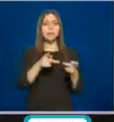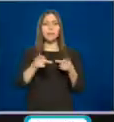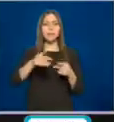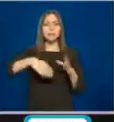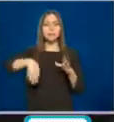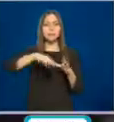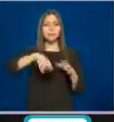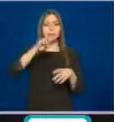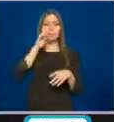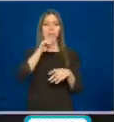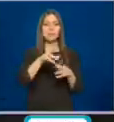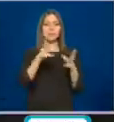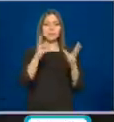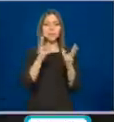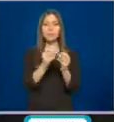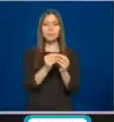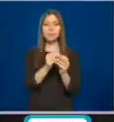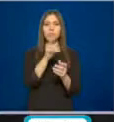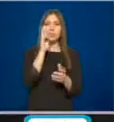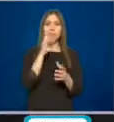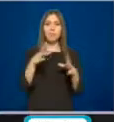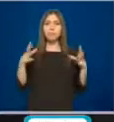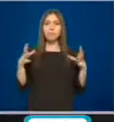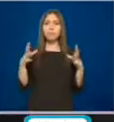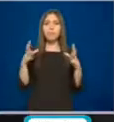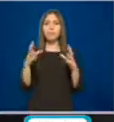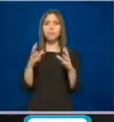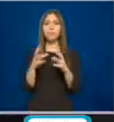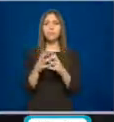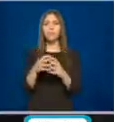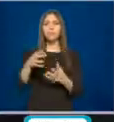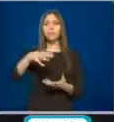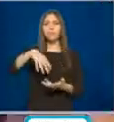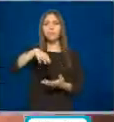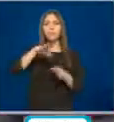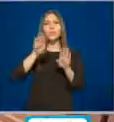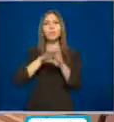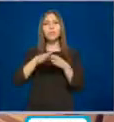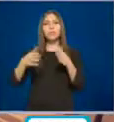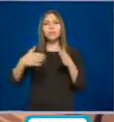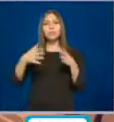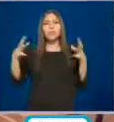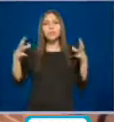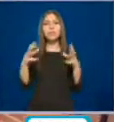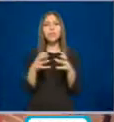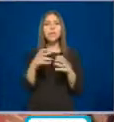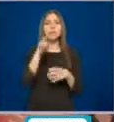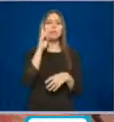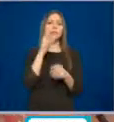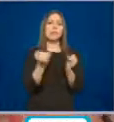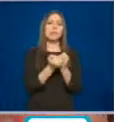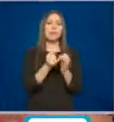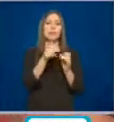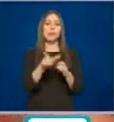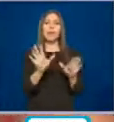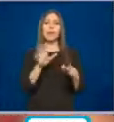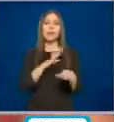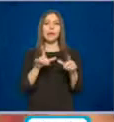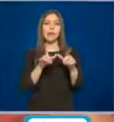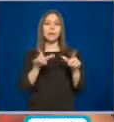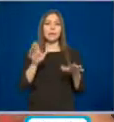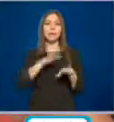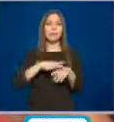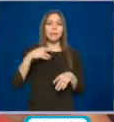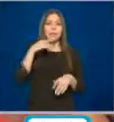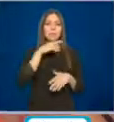mezcla, exactamente, sí, se integran todos los colores, los sabores. Y, ojo, vamos a verterlo, porque Sí. esto es para rato, nuestra